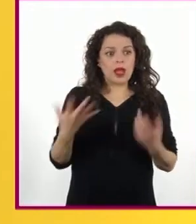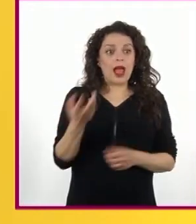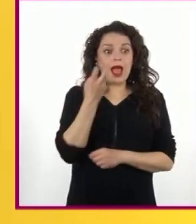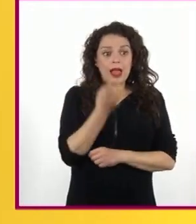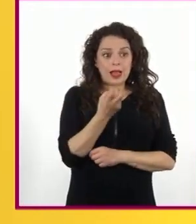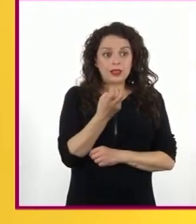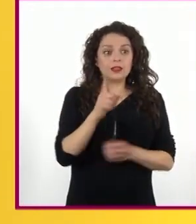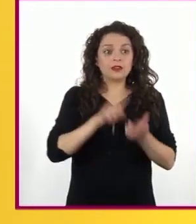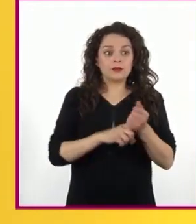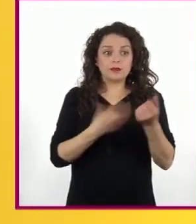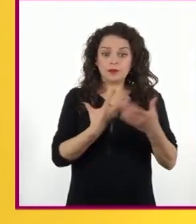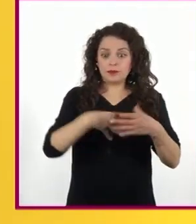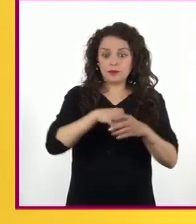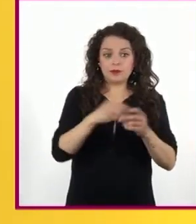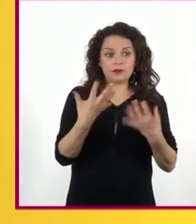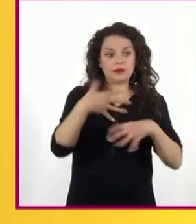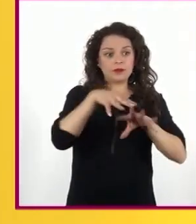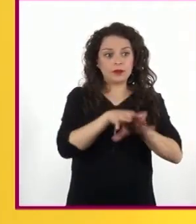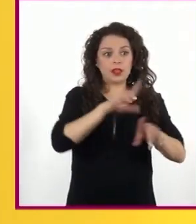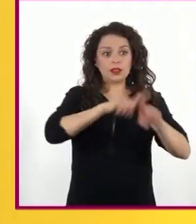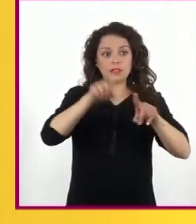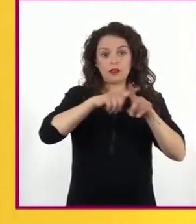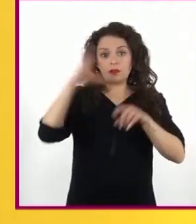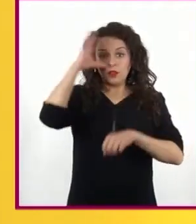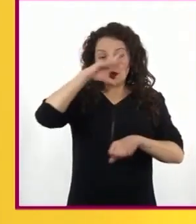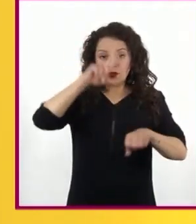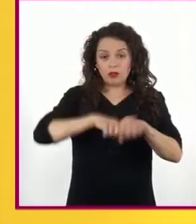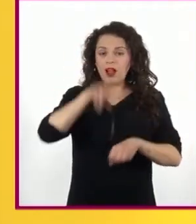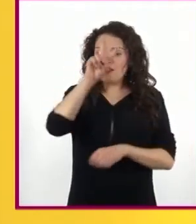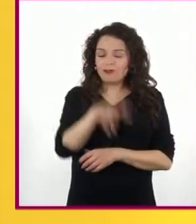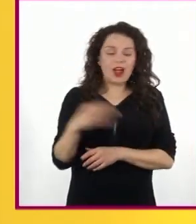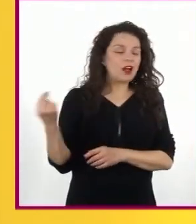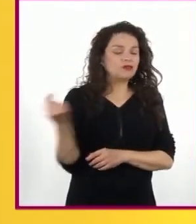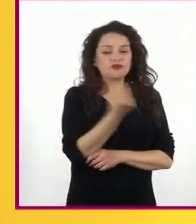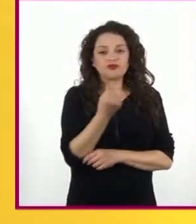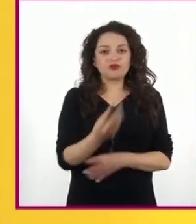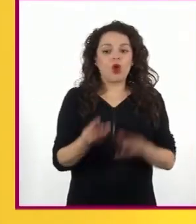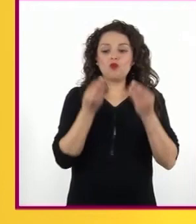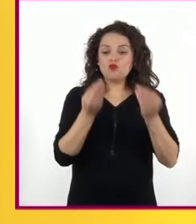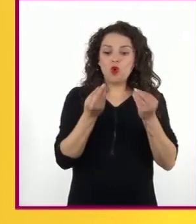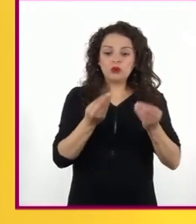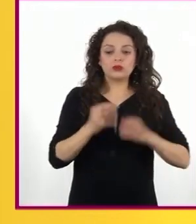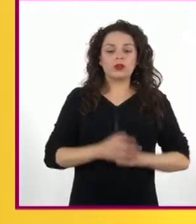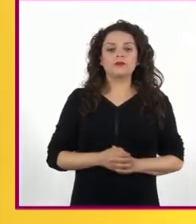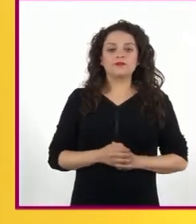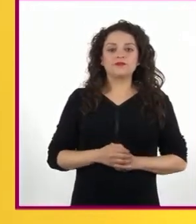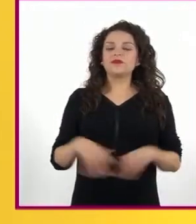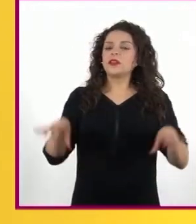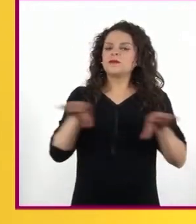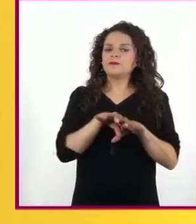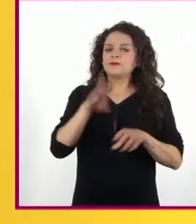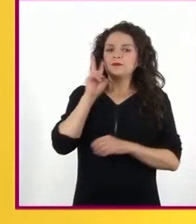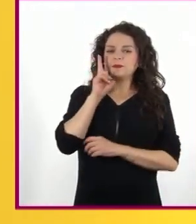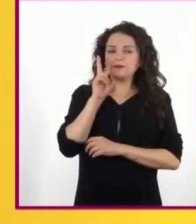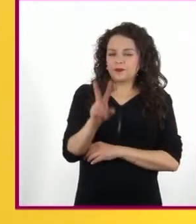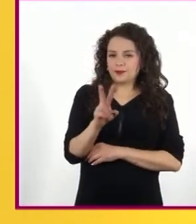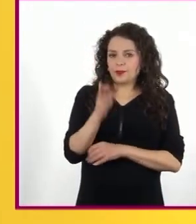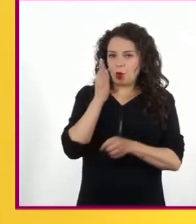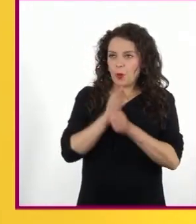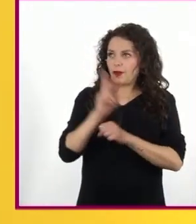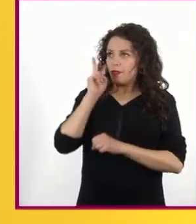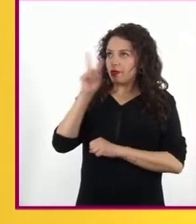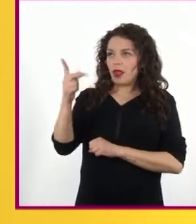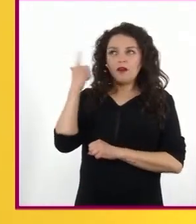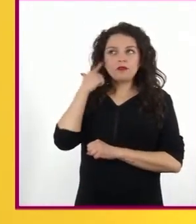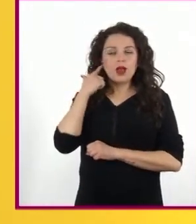la inclusión y la interculturalidad son muy necesarias. Pero, ¿qué les parece Sí, les invito a ver y